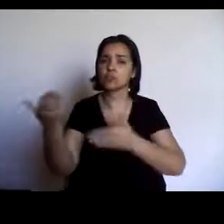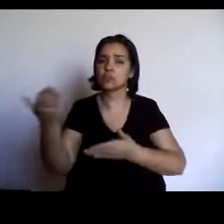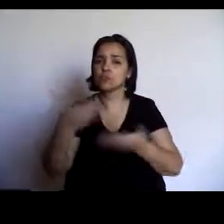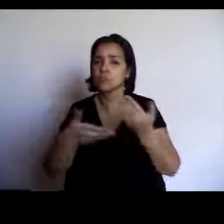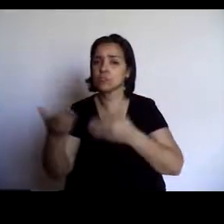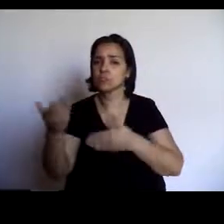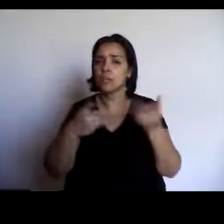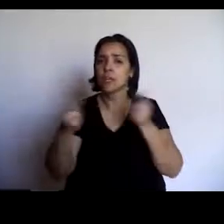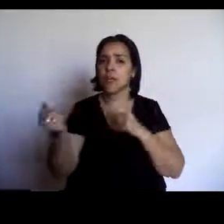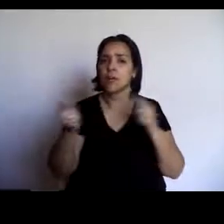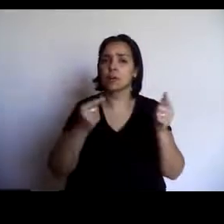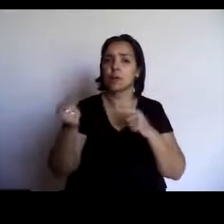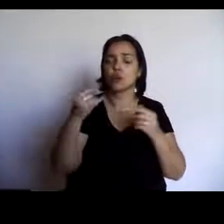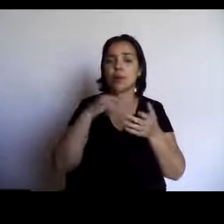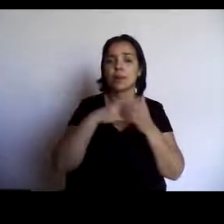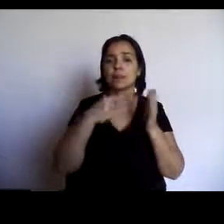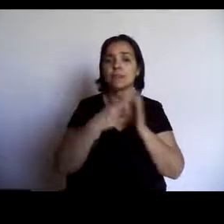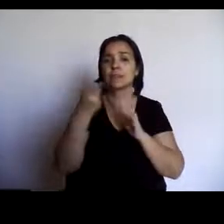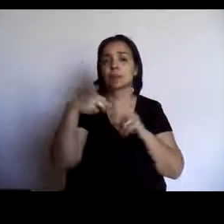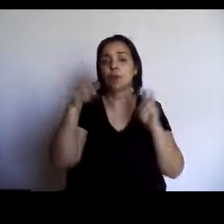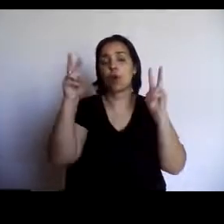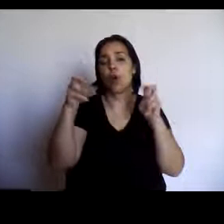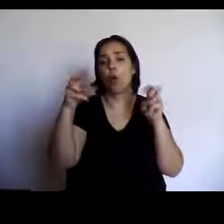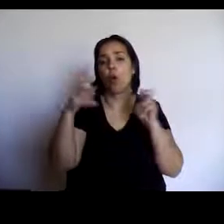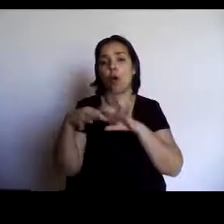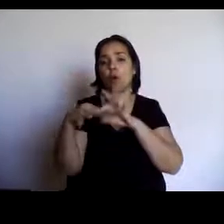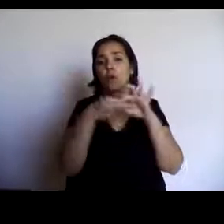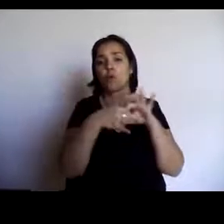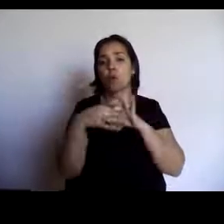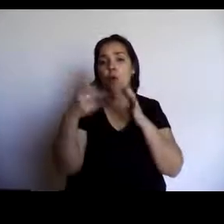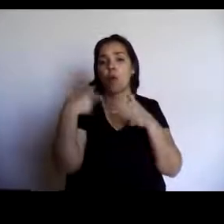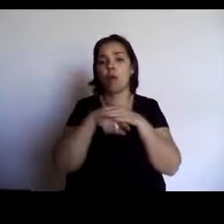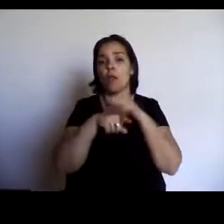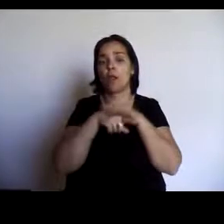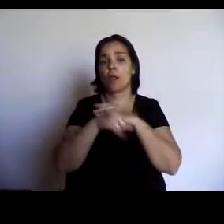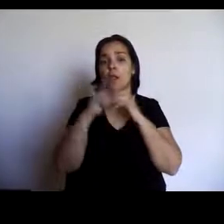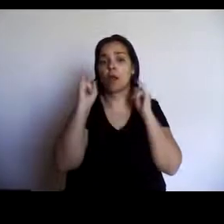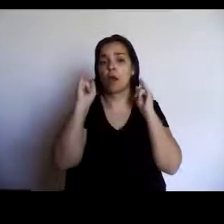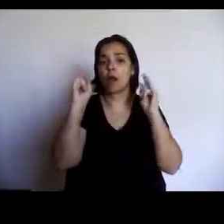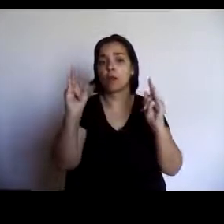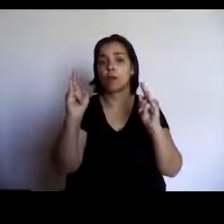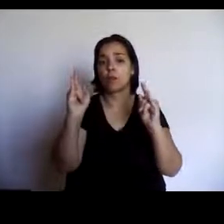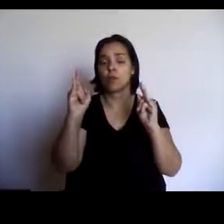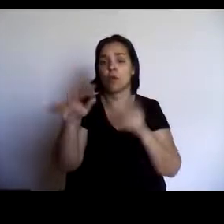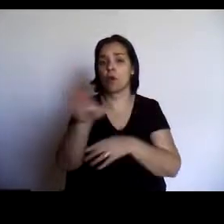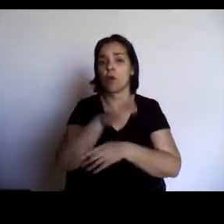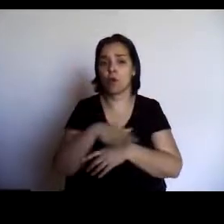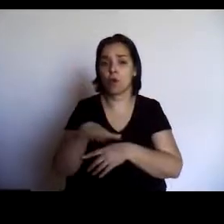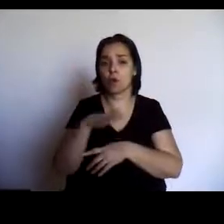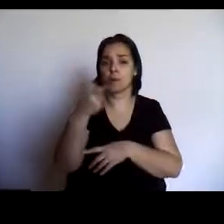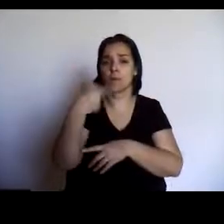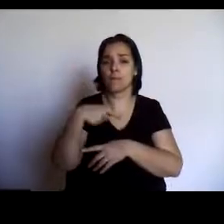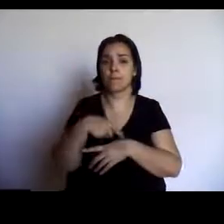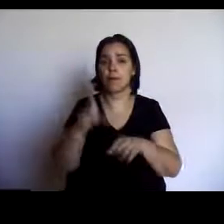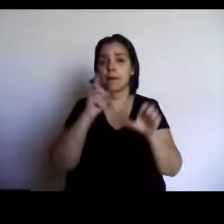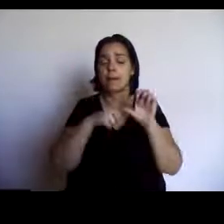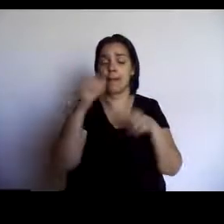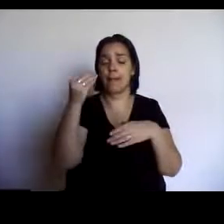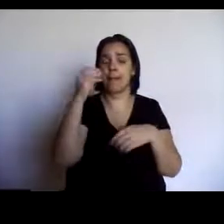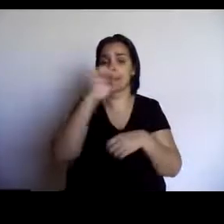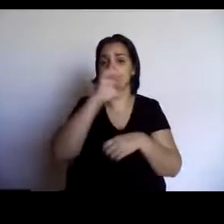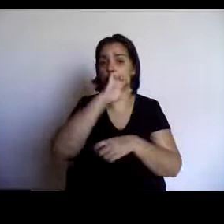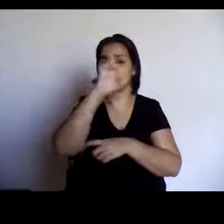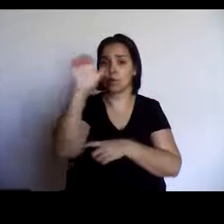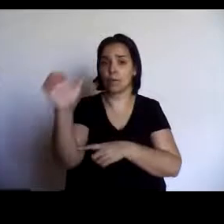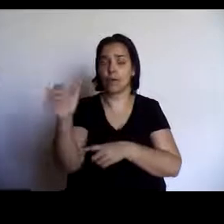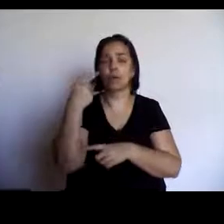discusión de proyectos y temas relacionados con el desarrollo rural, local y regional en Europa. Este